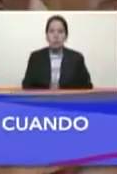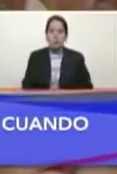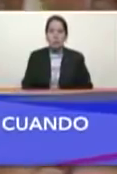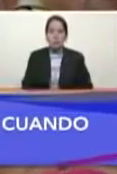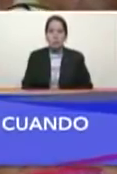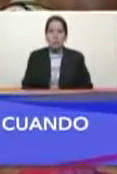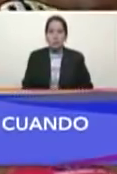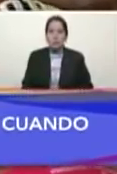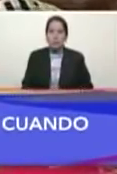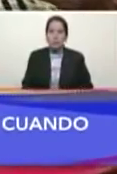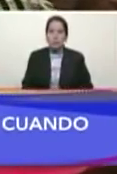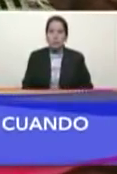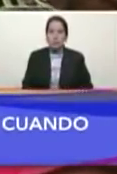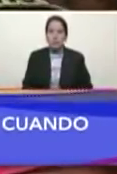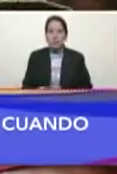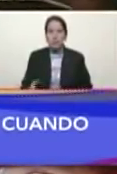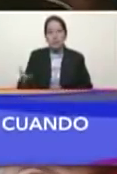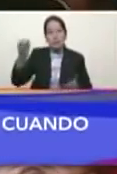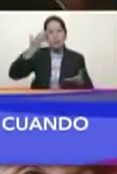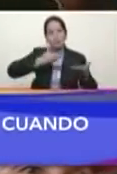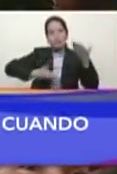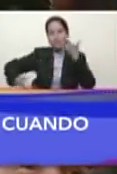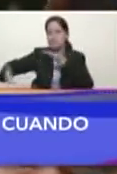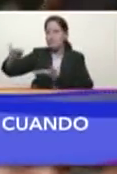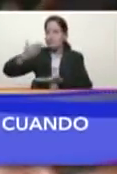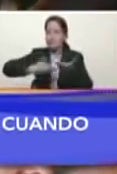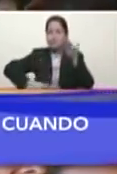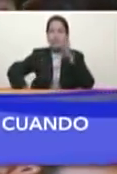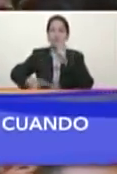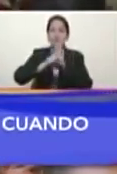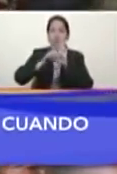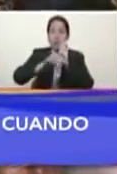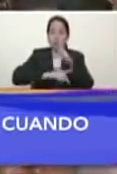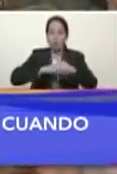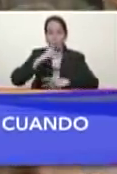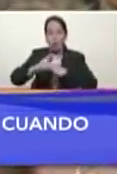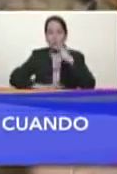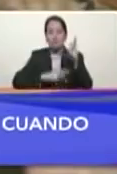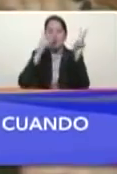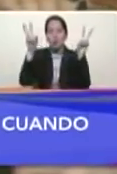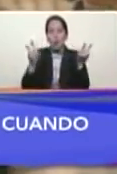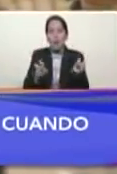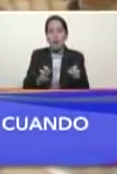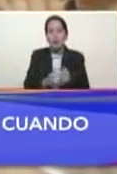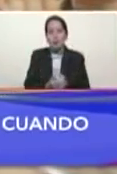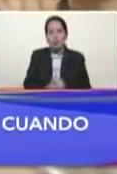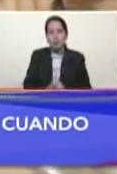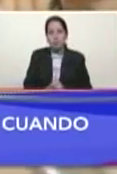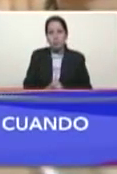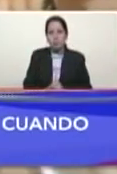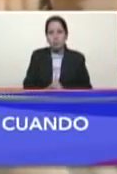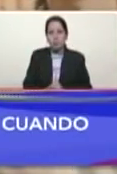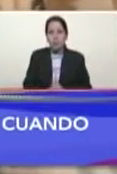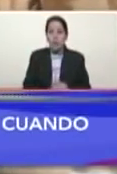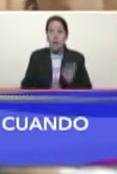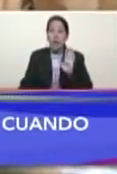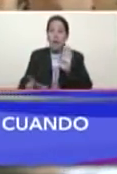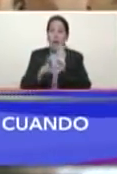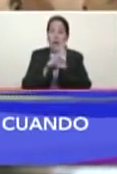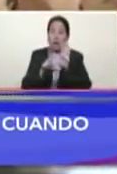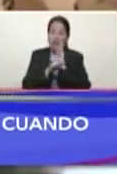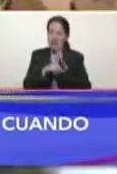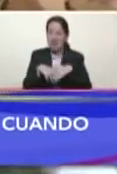Alimentarnos del pueblo, es lo que yo llamo una legitimidad en pleno proceso de renovación. Una legitimidad del